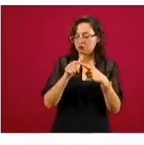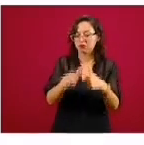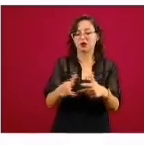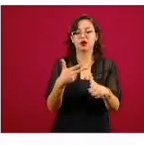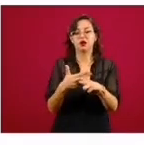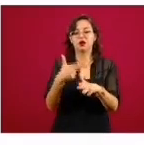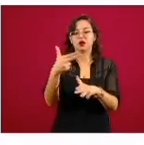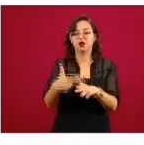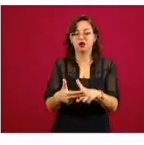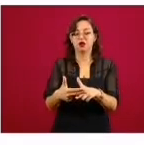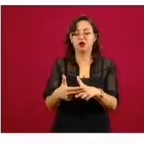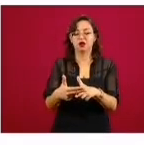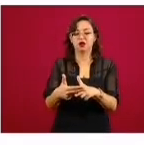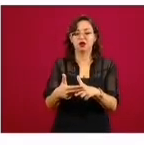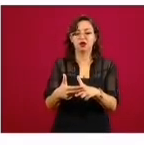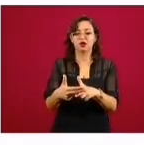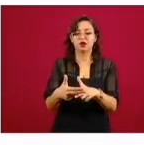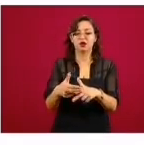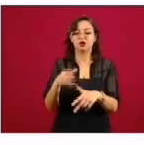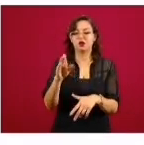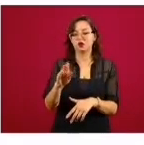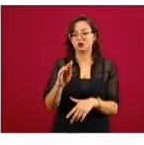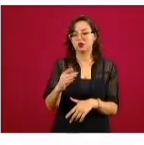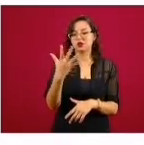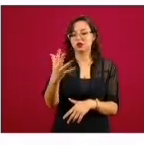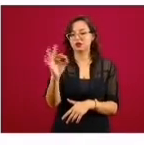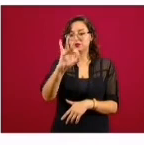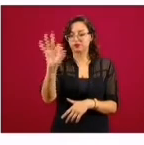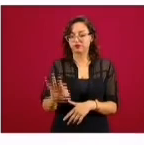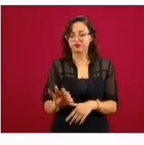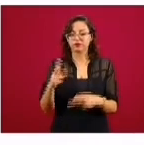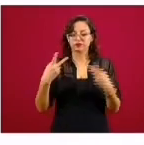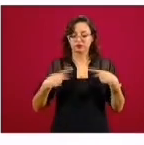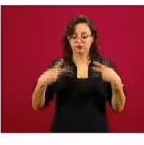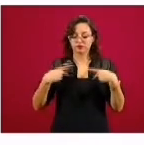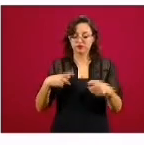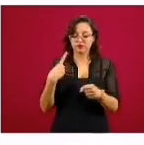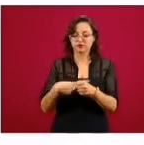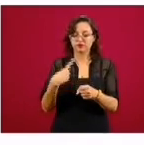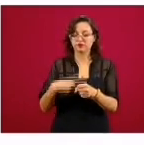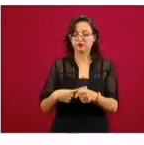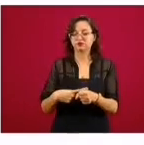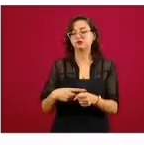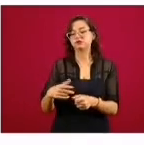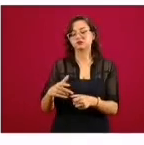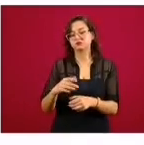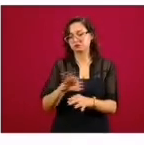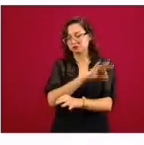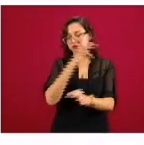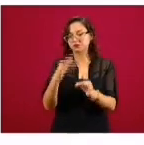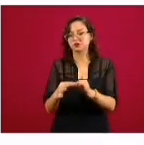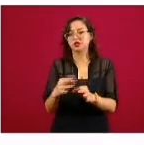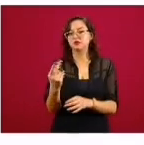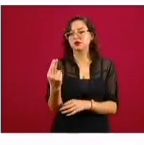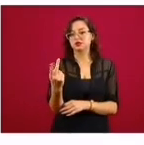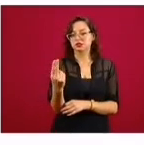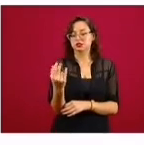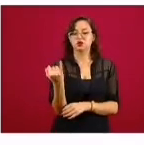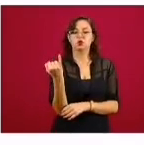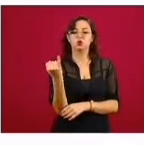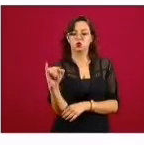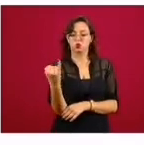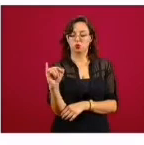hasta agotar cerca del 95% de los casos esperados el 25 de junio y, como suele pasar en